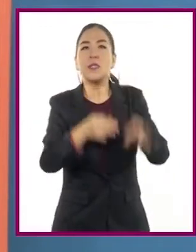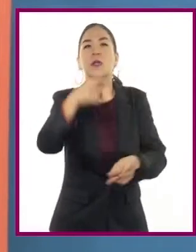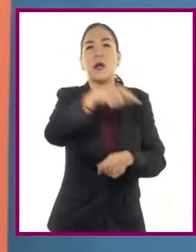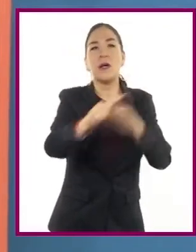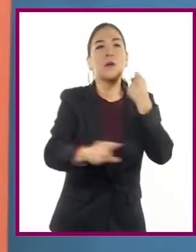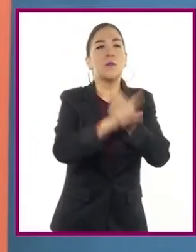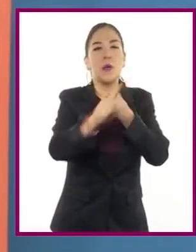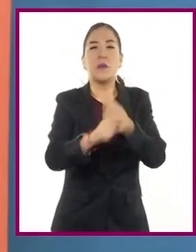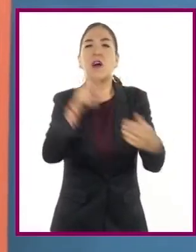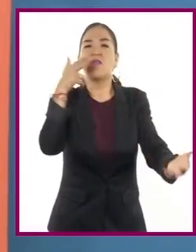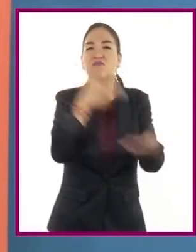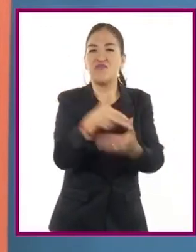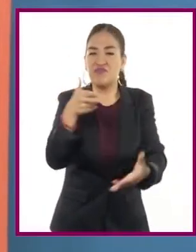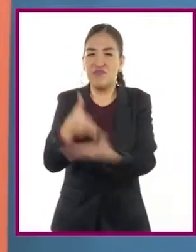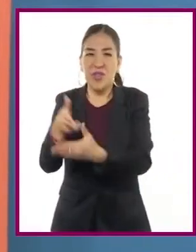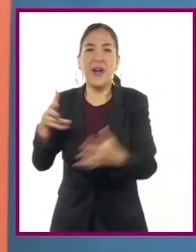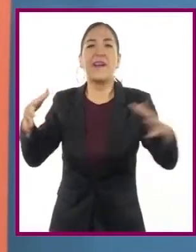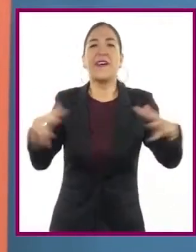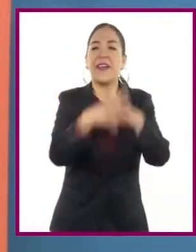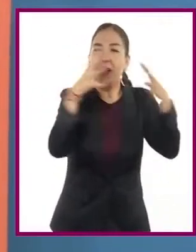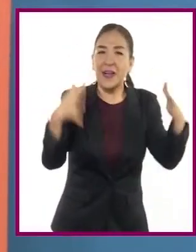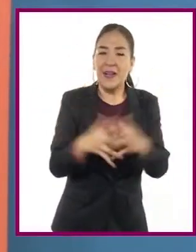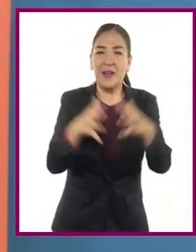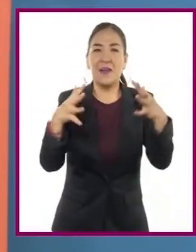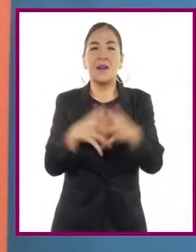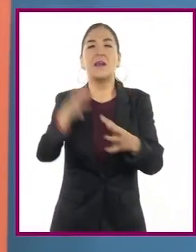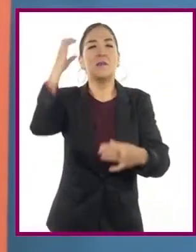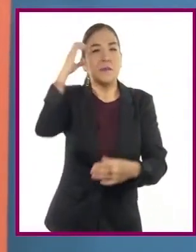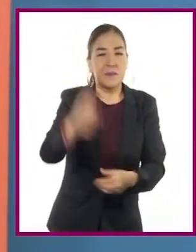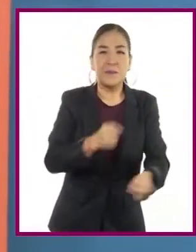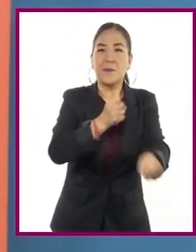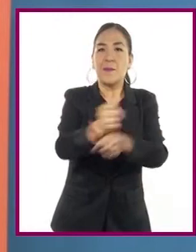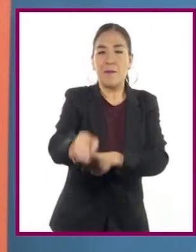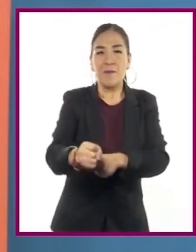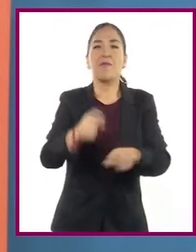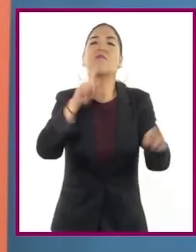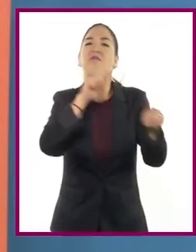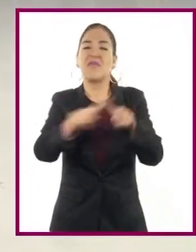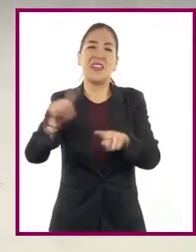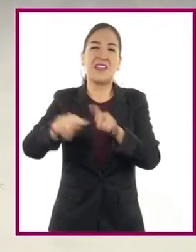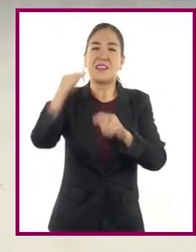crímenes de genocidio, guerra, agresión y lesa humanidad.